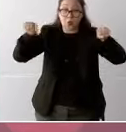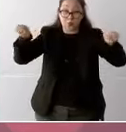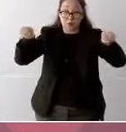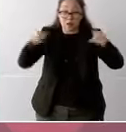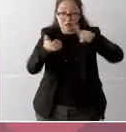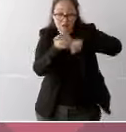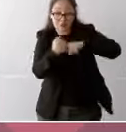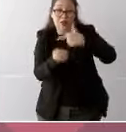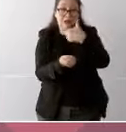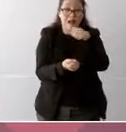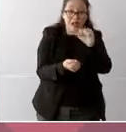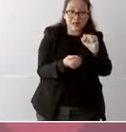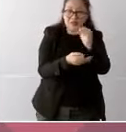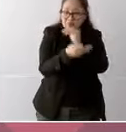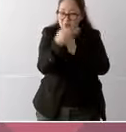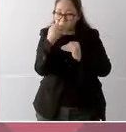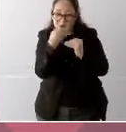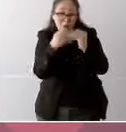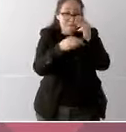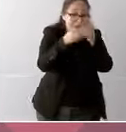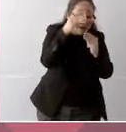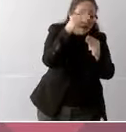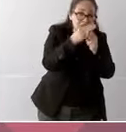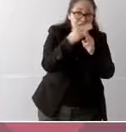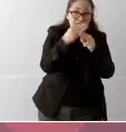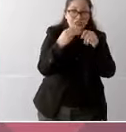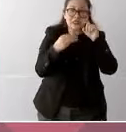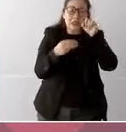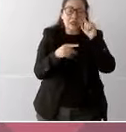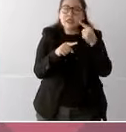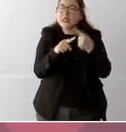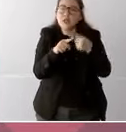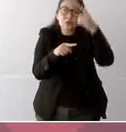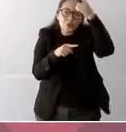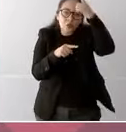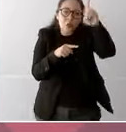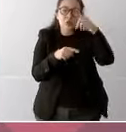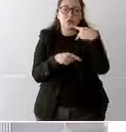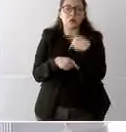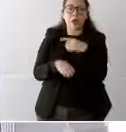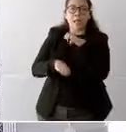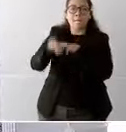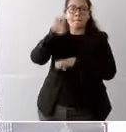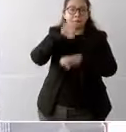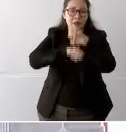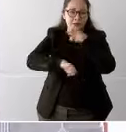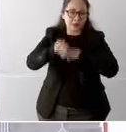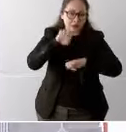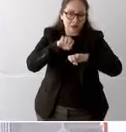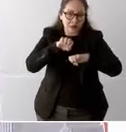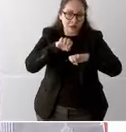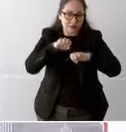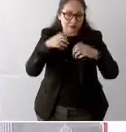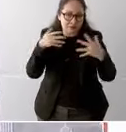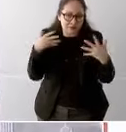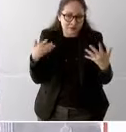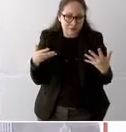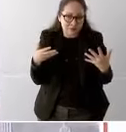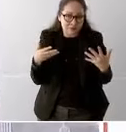toda la infraestructura, le queda a la empresa, no pasa a formar